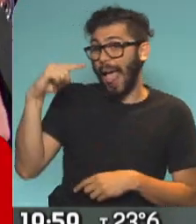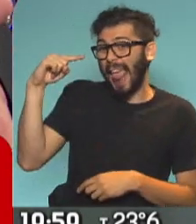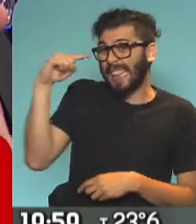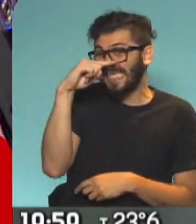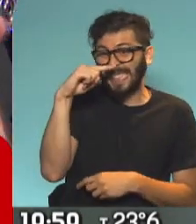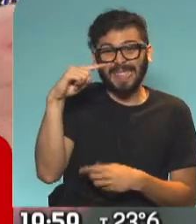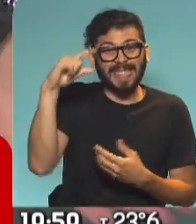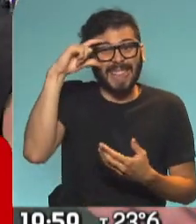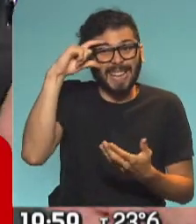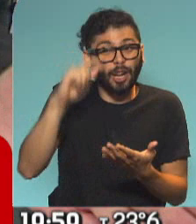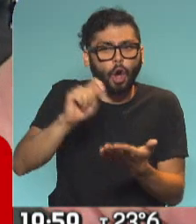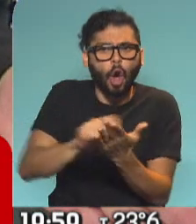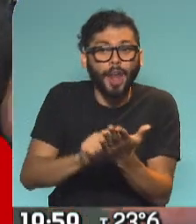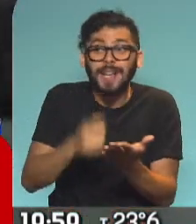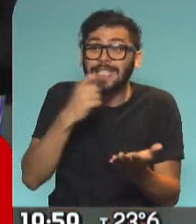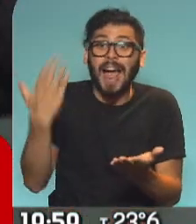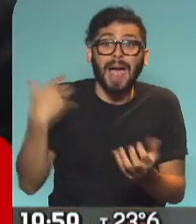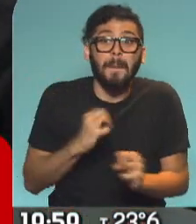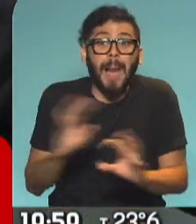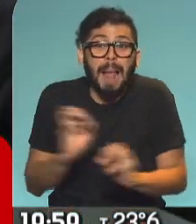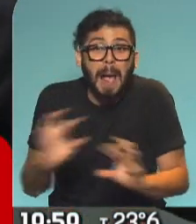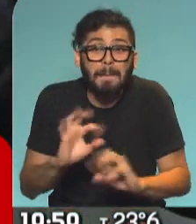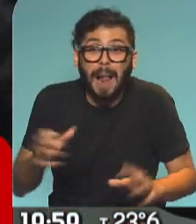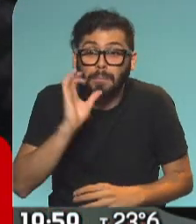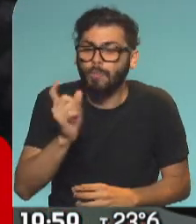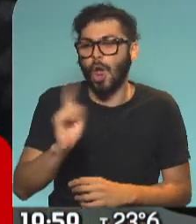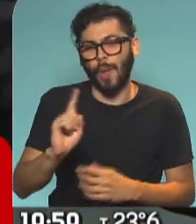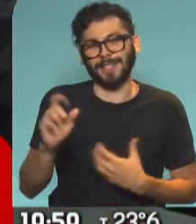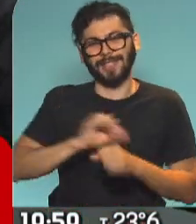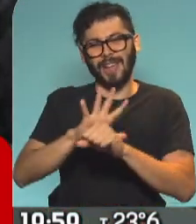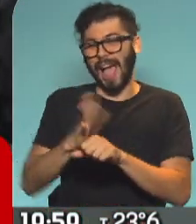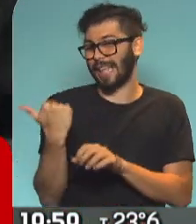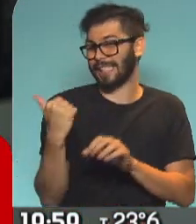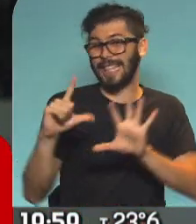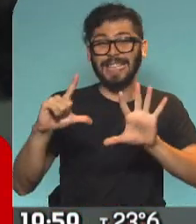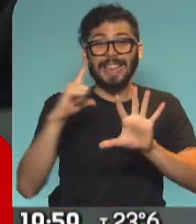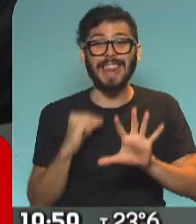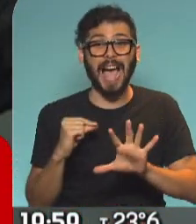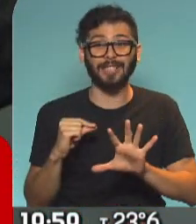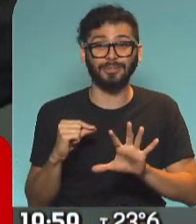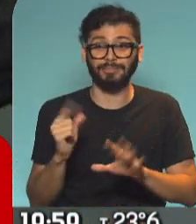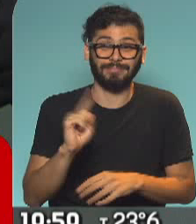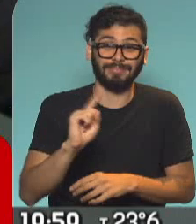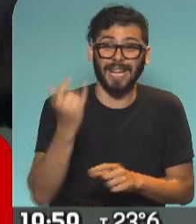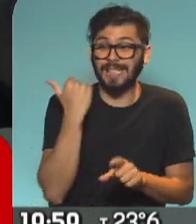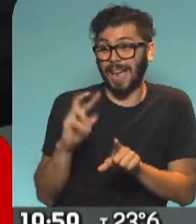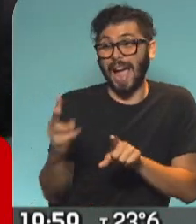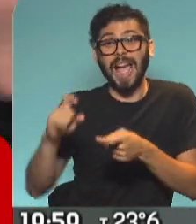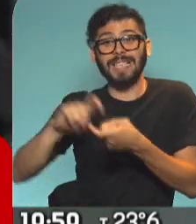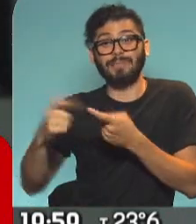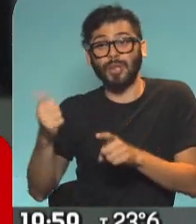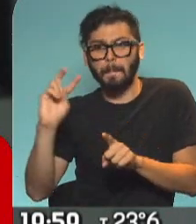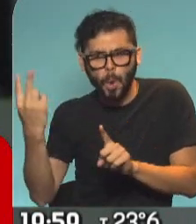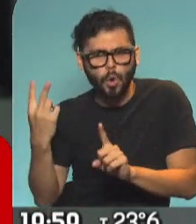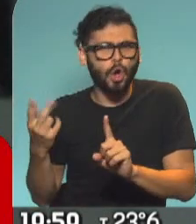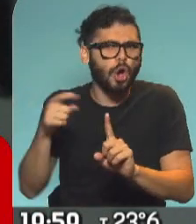no se lo empezó a dar antes si el paciente estaba tan mal? Porque no hace 7 días que tenía el coronavirus. Ya se le había muerto la esposa y todo